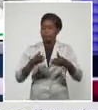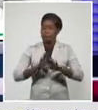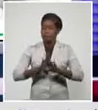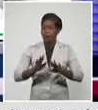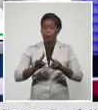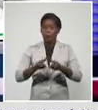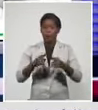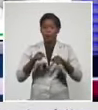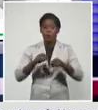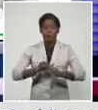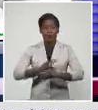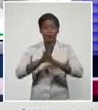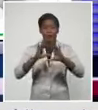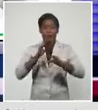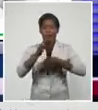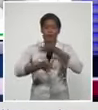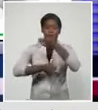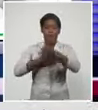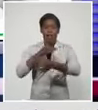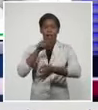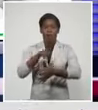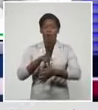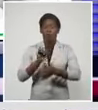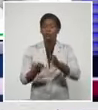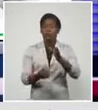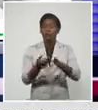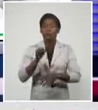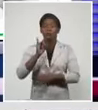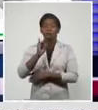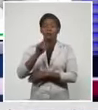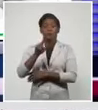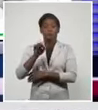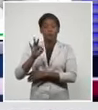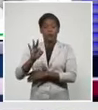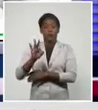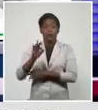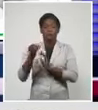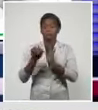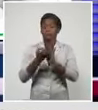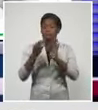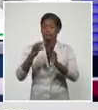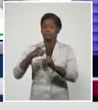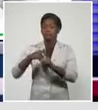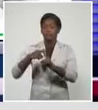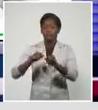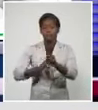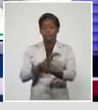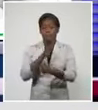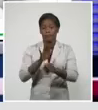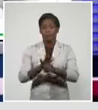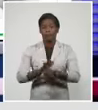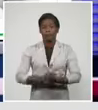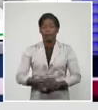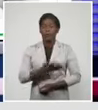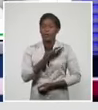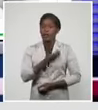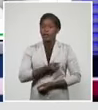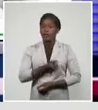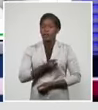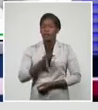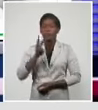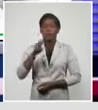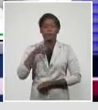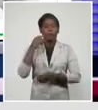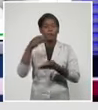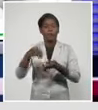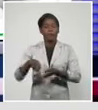la mañana de hoy. Cuba reporta 718 casos positivos a la COVID-19, se lamenta el fallecimiento de 3